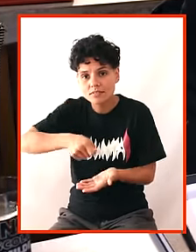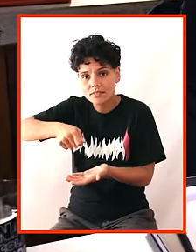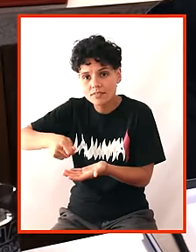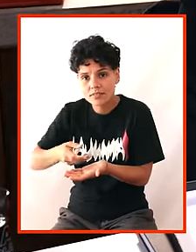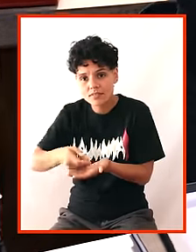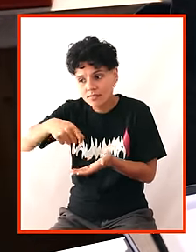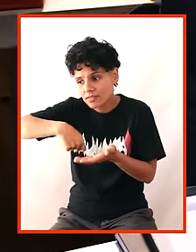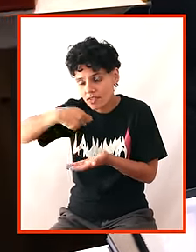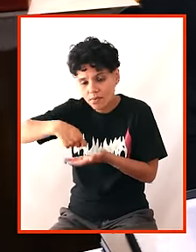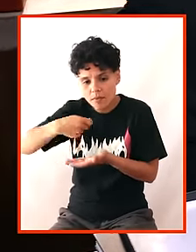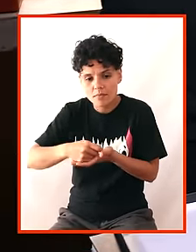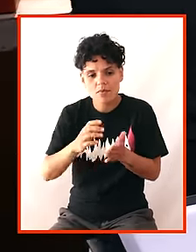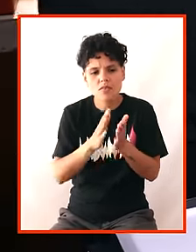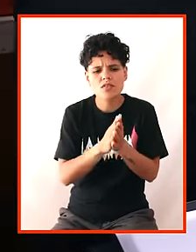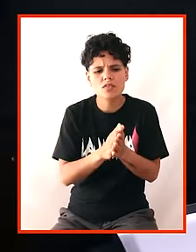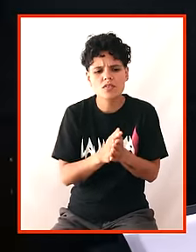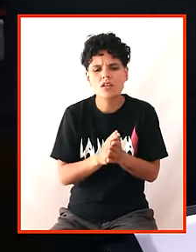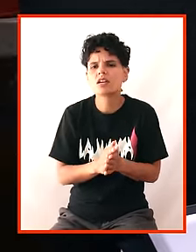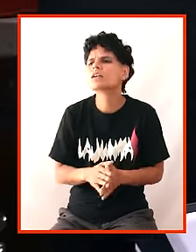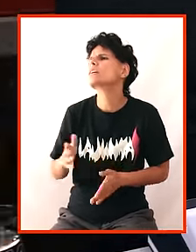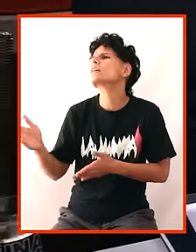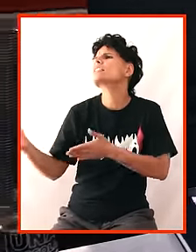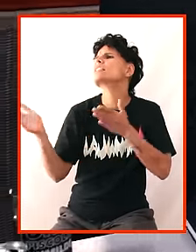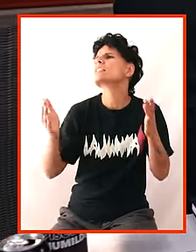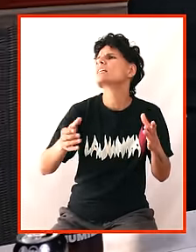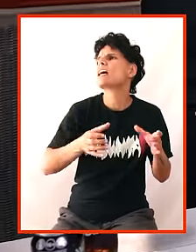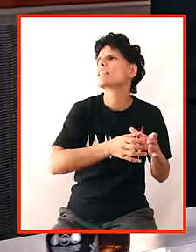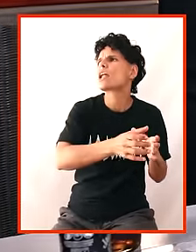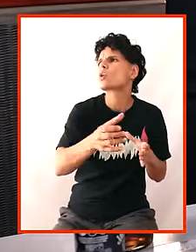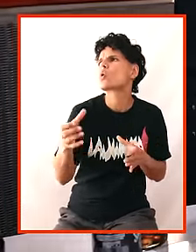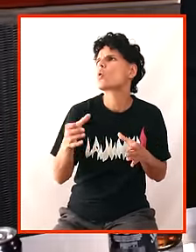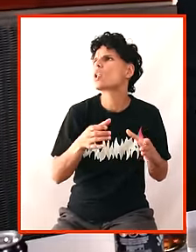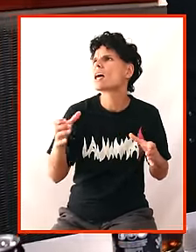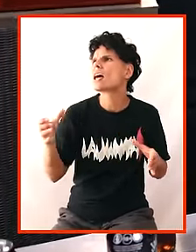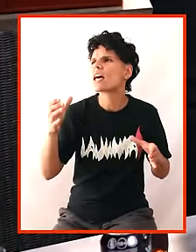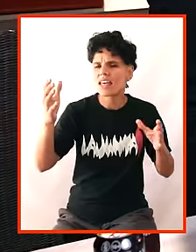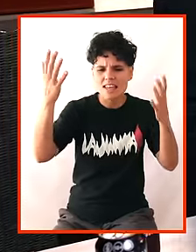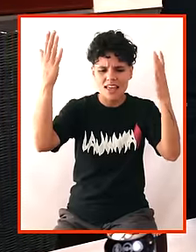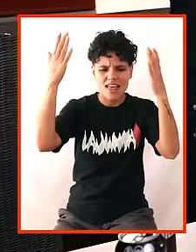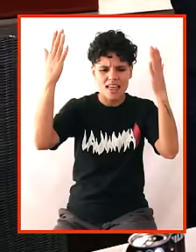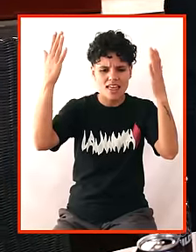Muchas felicidades. ¡Que entre el cooler Ursu!